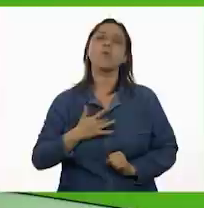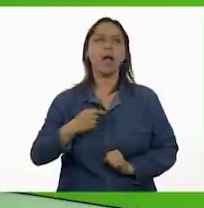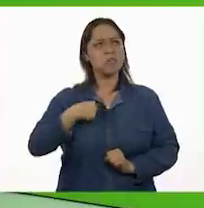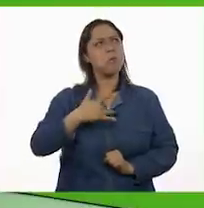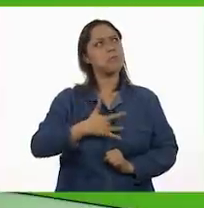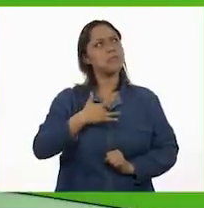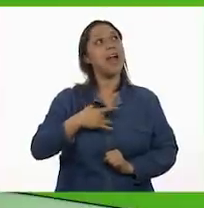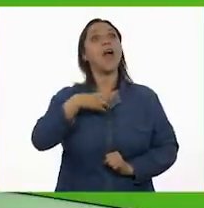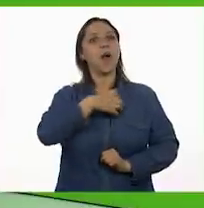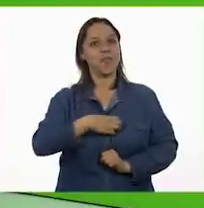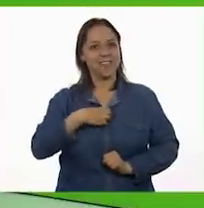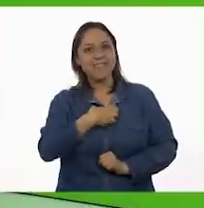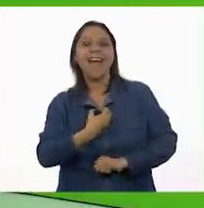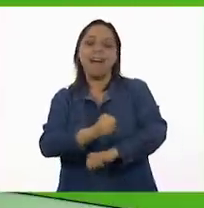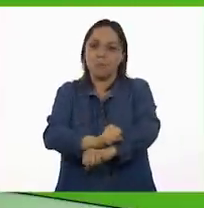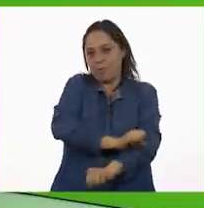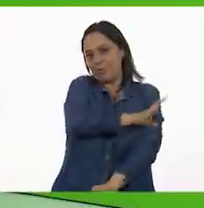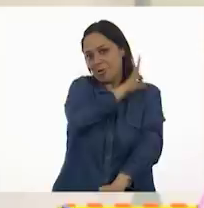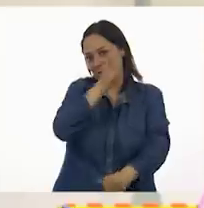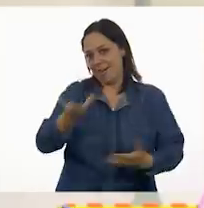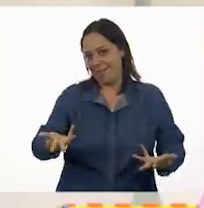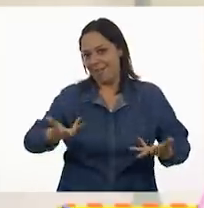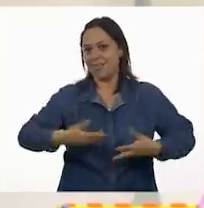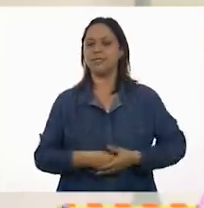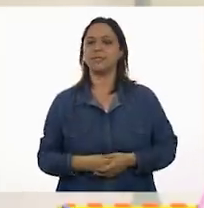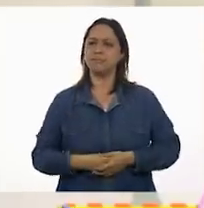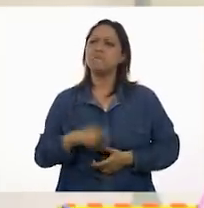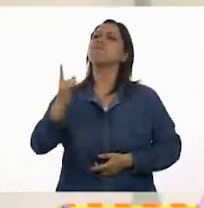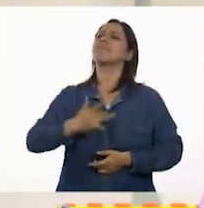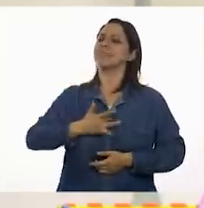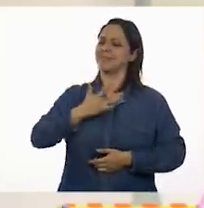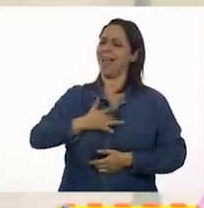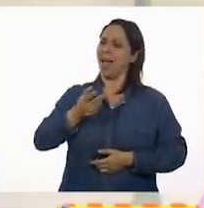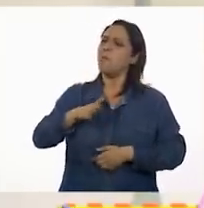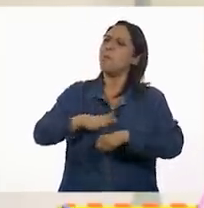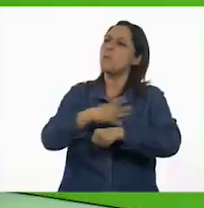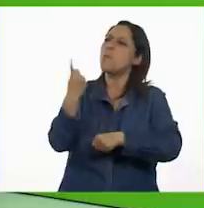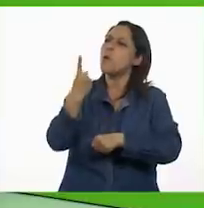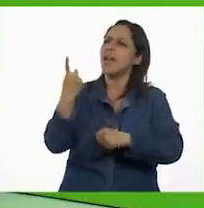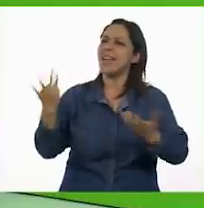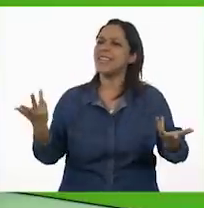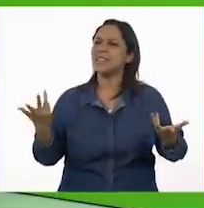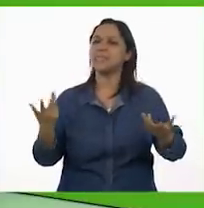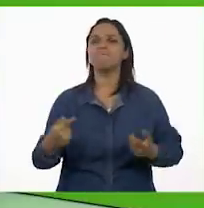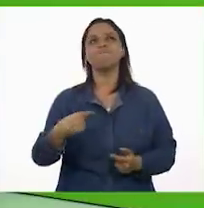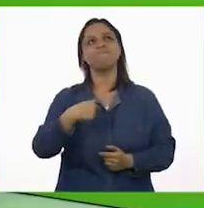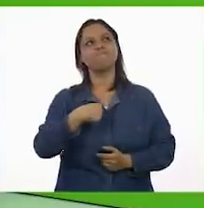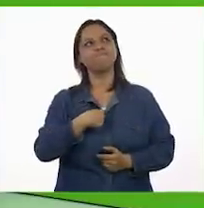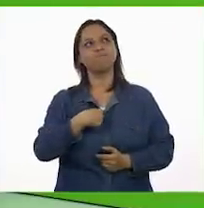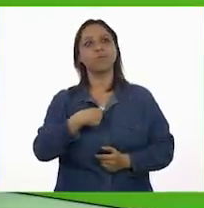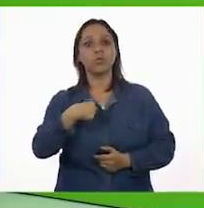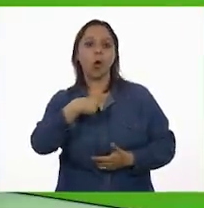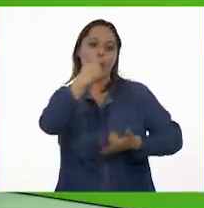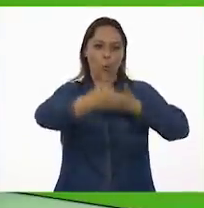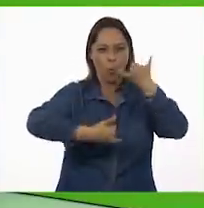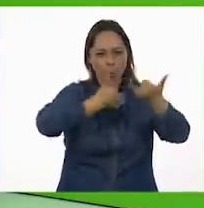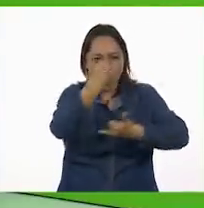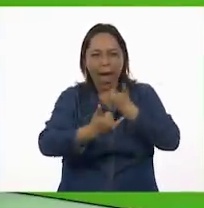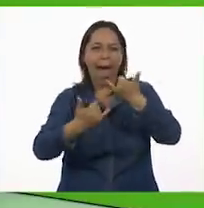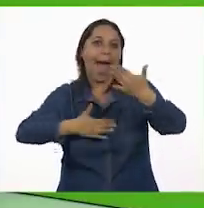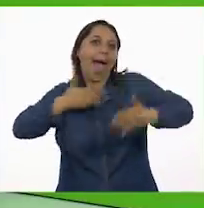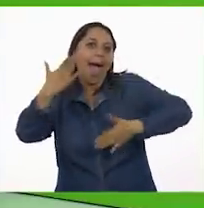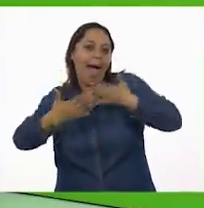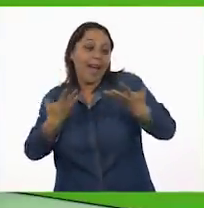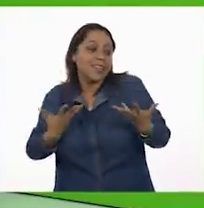siento contenta y emocionada. ¿Por qué te sientes así? Pues porque puedo jugar y divertirme